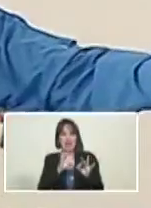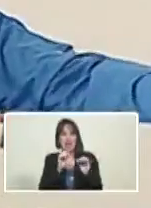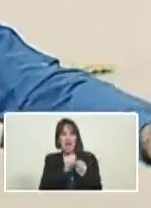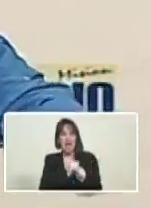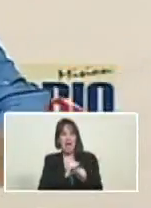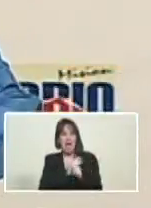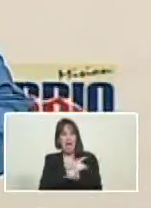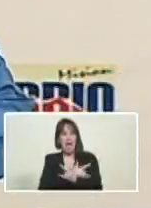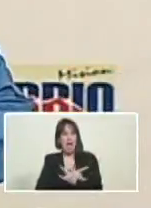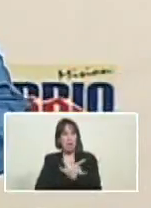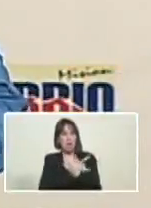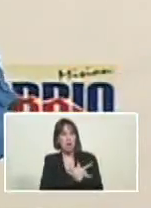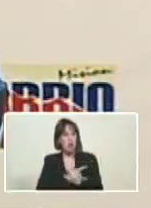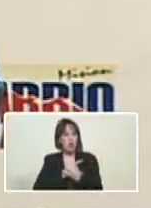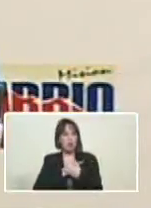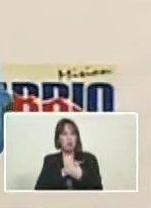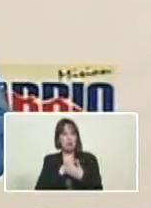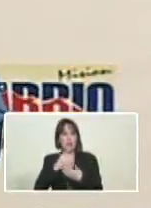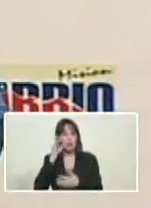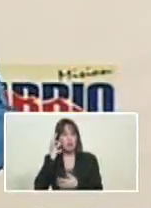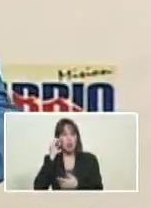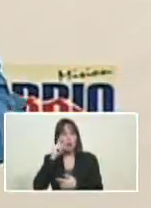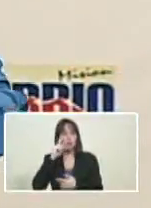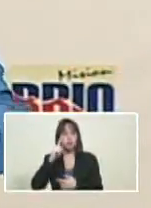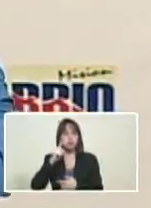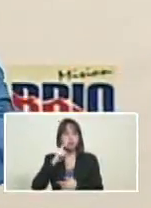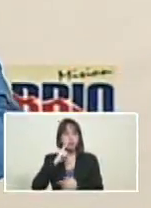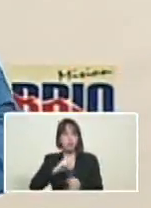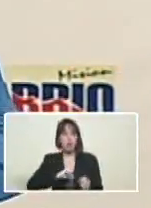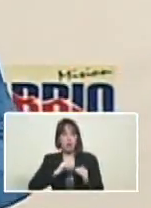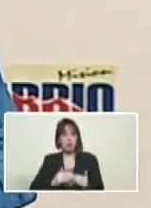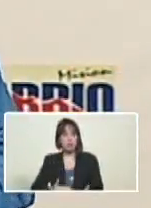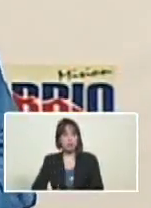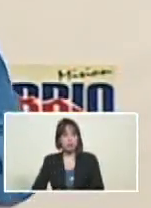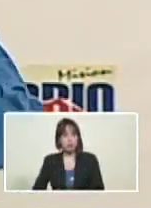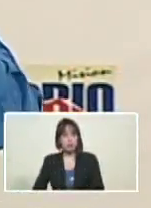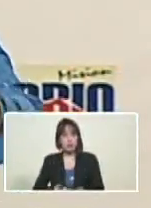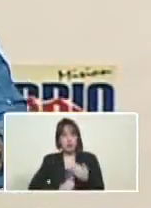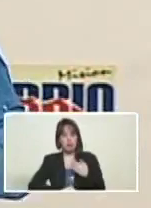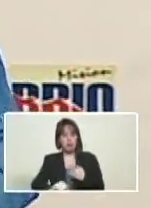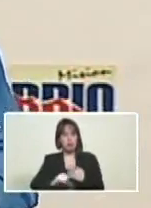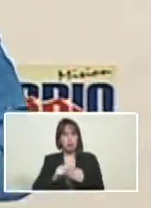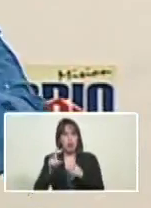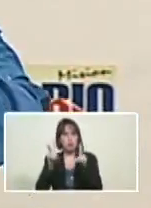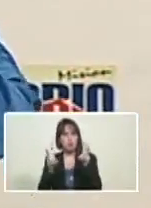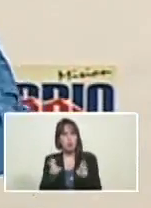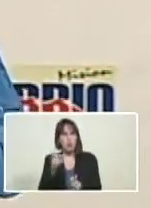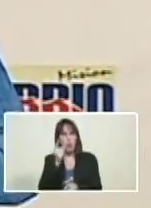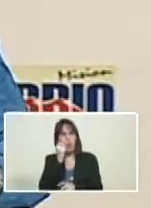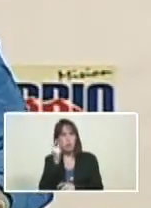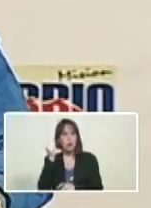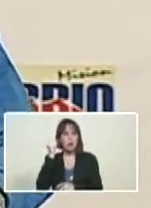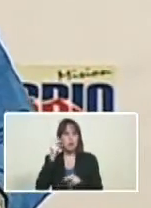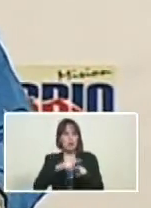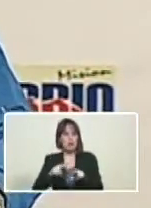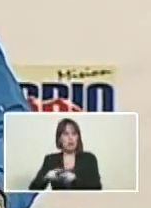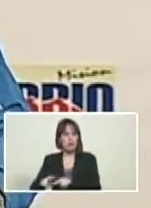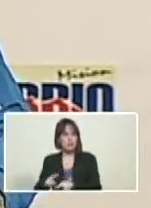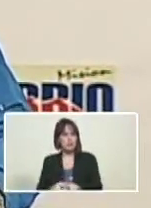mujer que viene con su barrigota a traer un niño o una niña a la vida? Una nueva niña a la patria, un nuevo niño a la